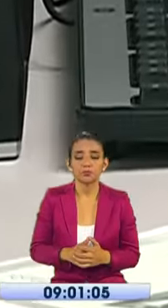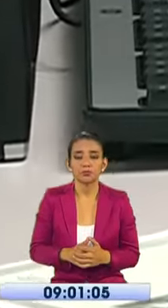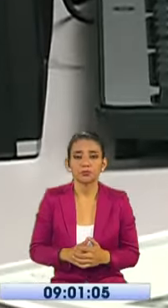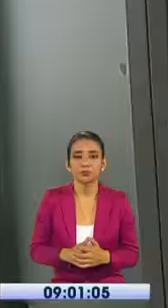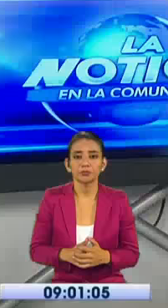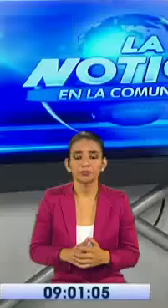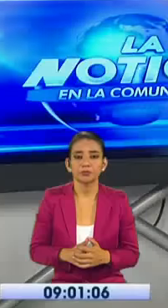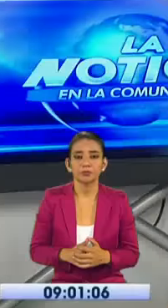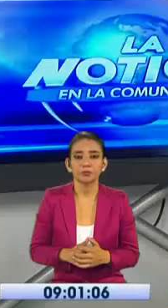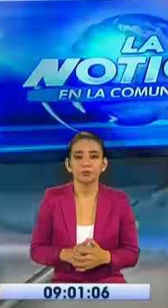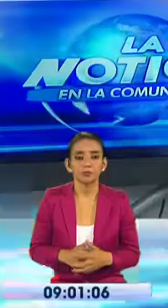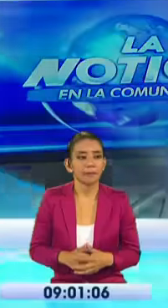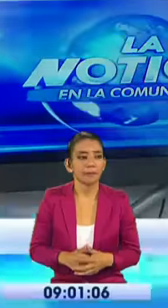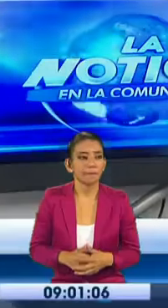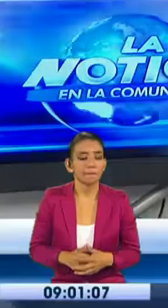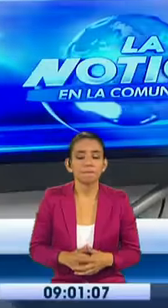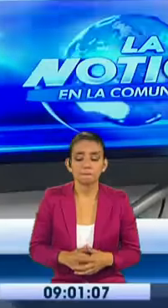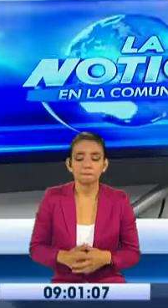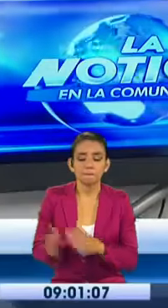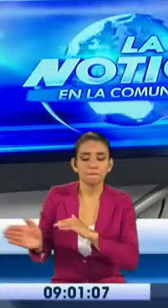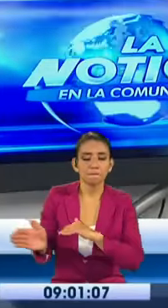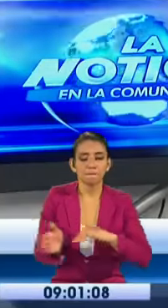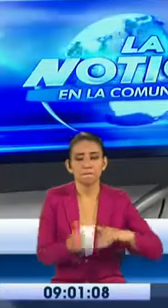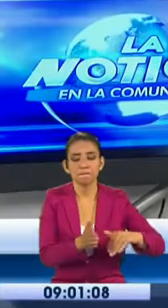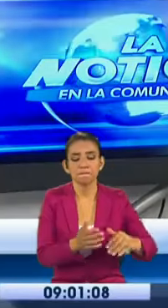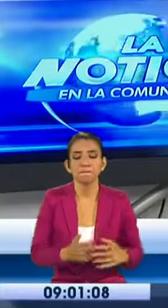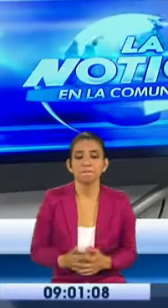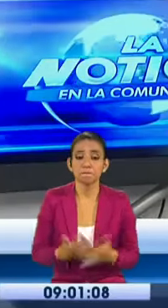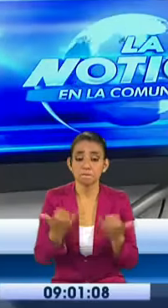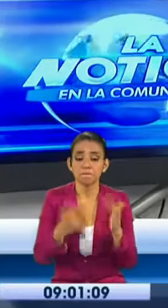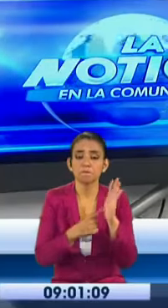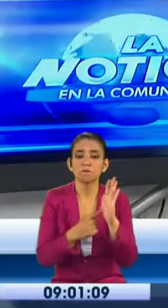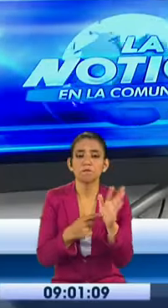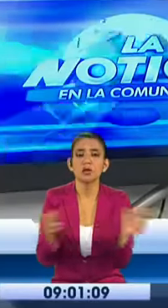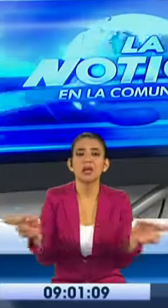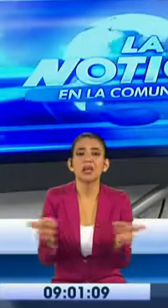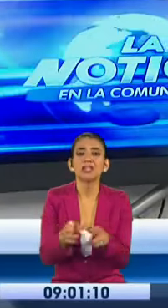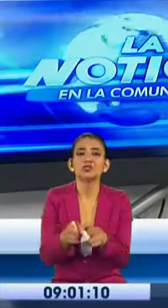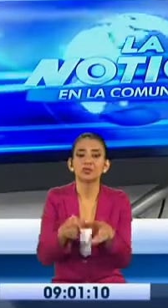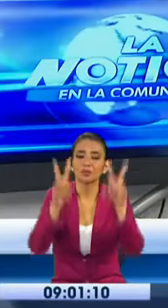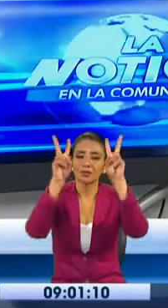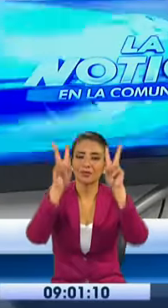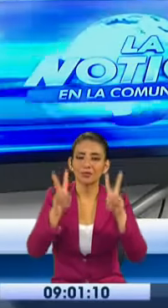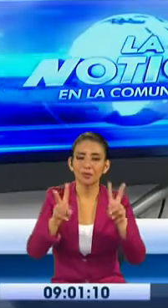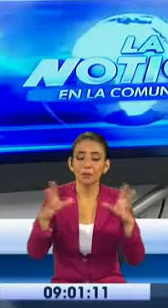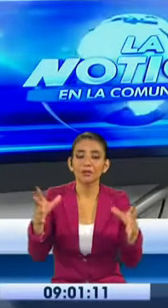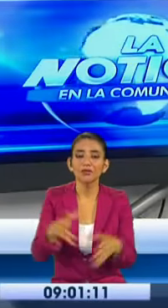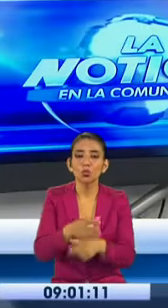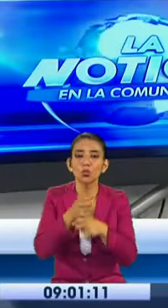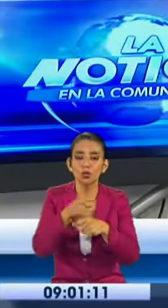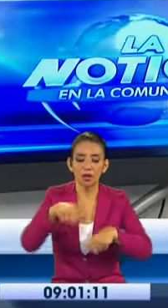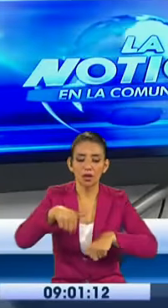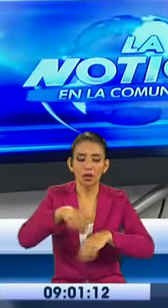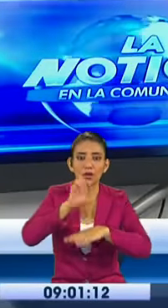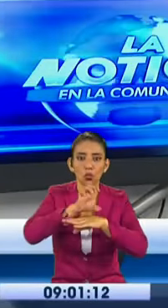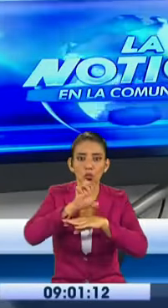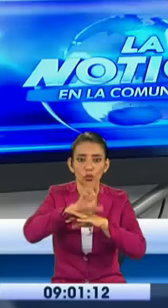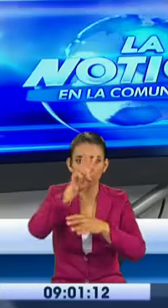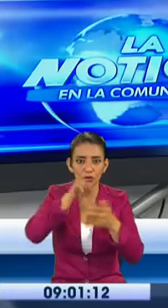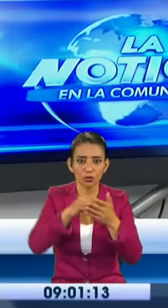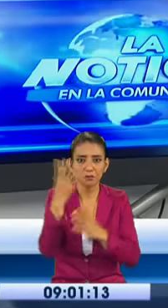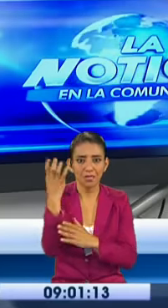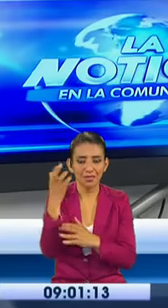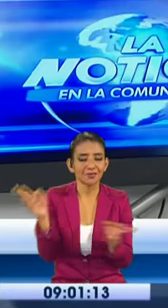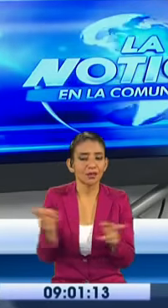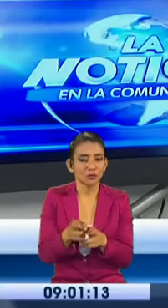Romero. A continuación, amigos televidentes, les presentaremos un resumen de los hitos que marcaron el tema de seguridad este 2015. Para